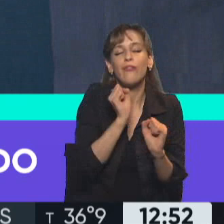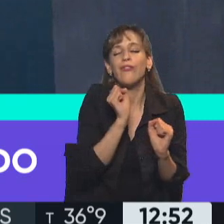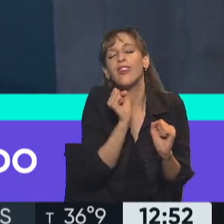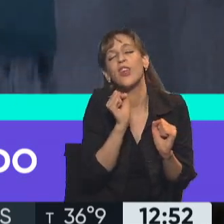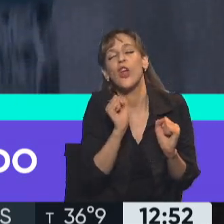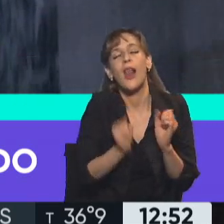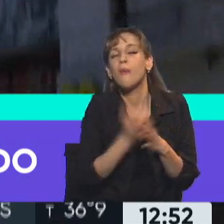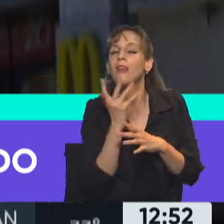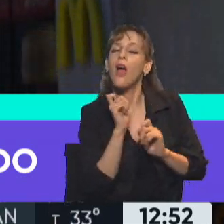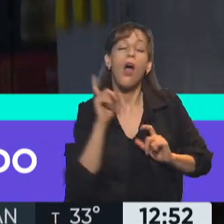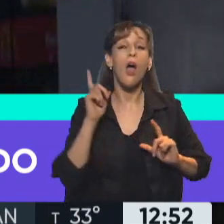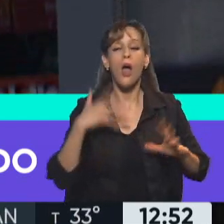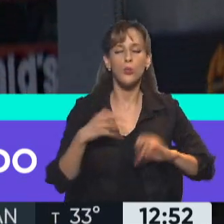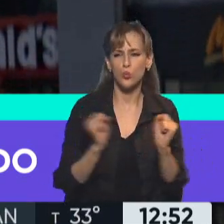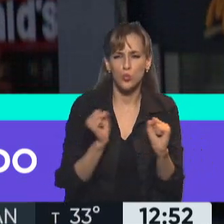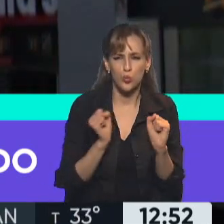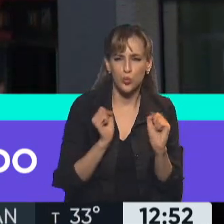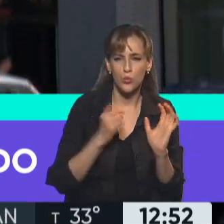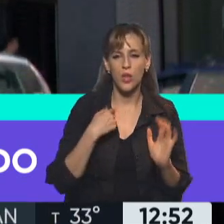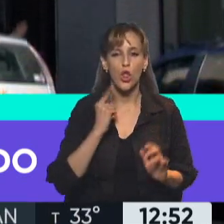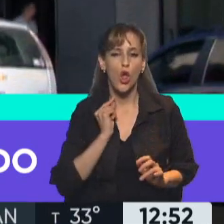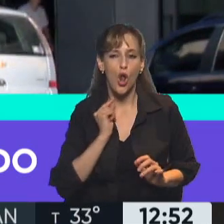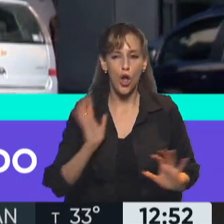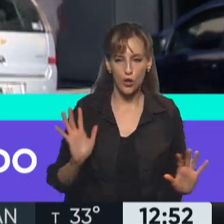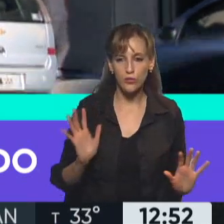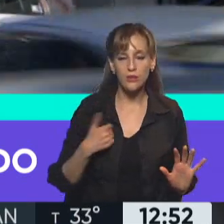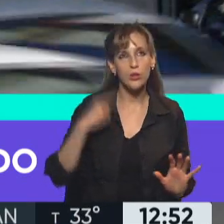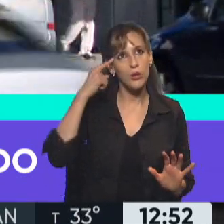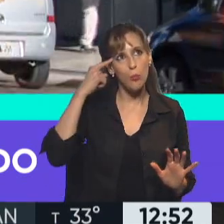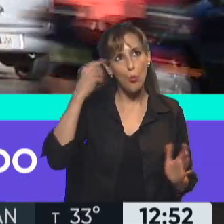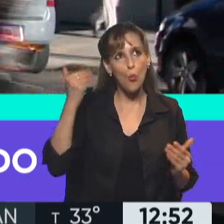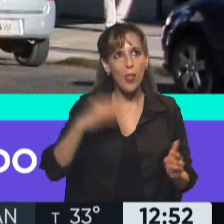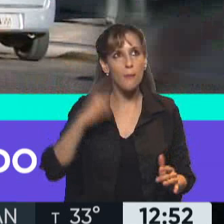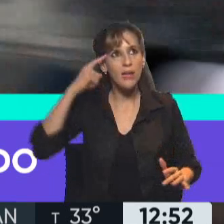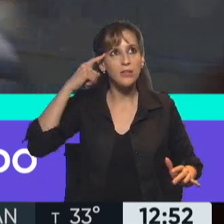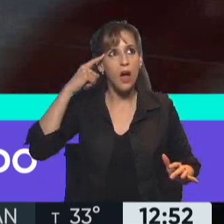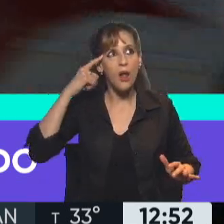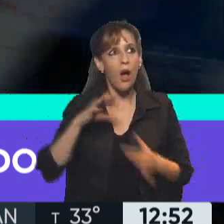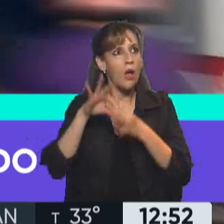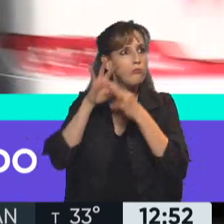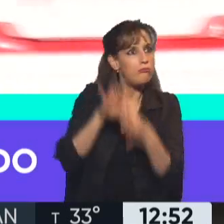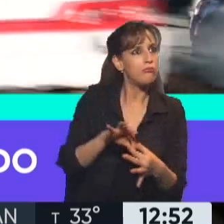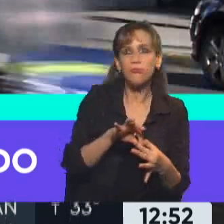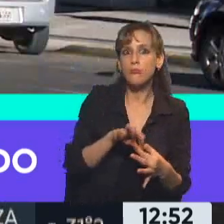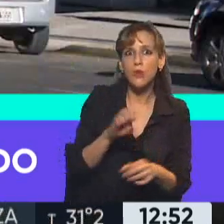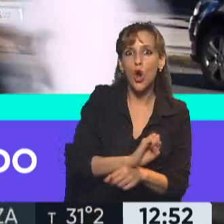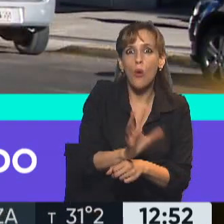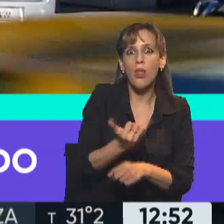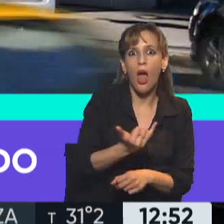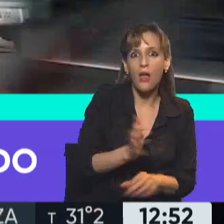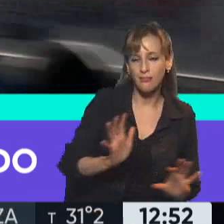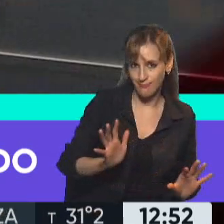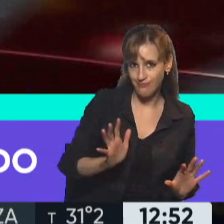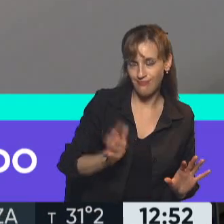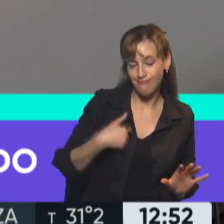nos levantamos con chucho de frío, dolor de garganta y demás y podemos confundir estos síntomas, bueno, con lo que ya conocemos y ampliamente nos está afectándose